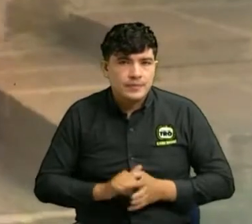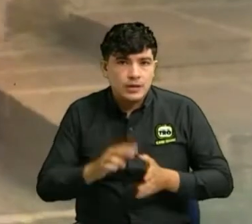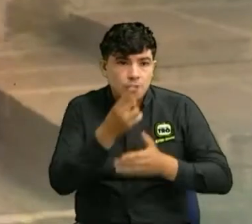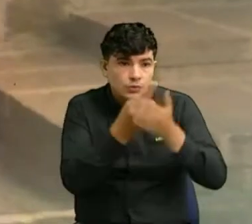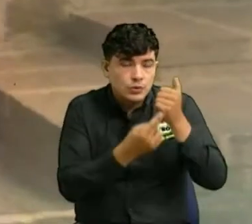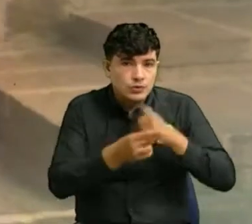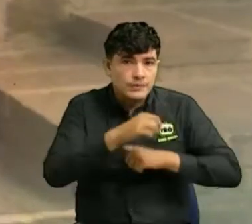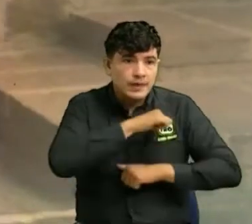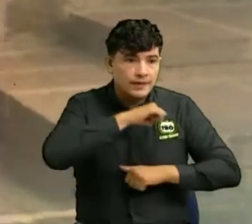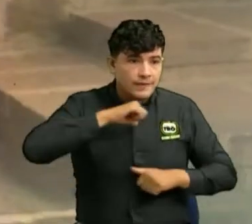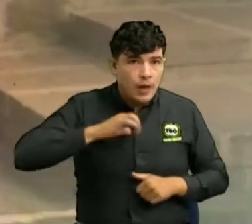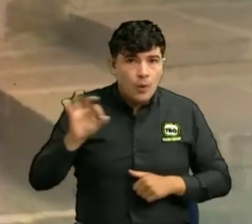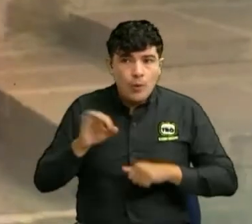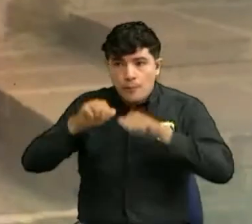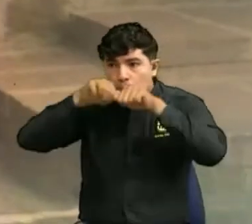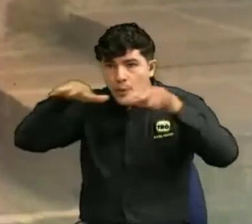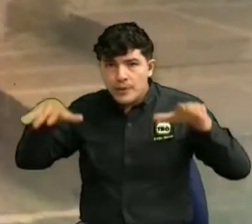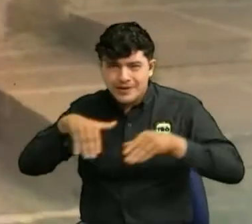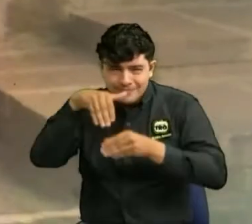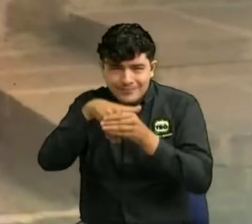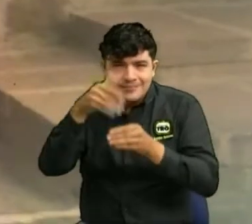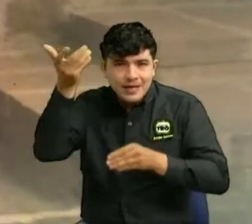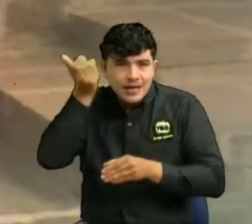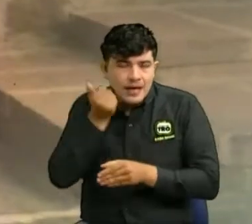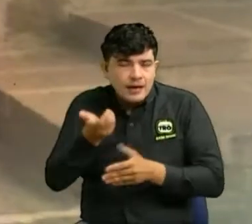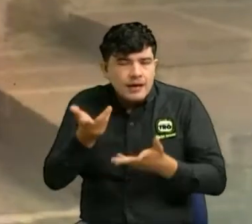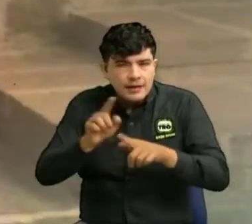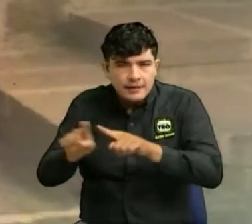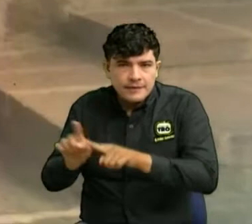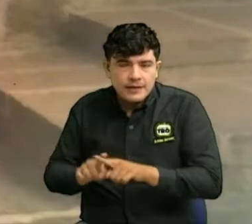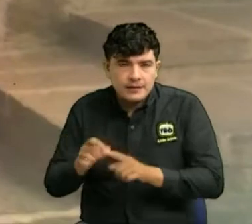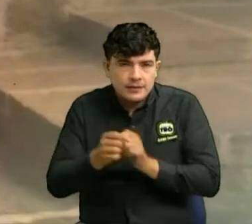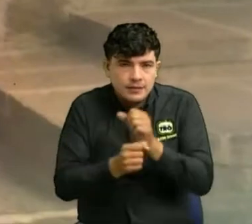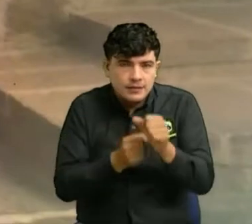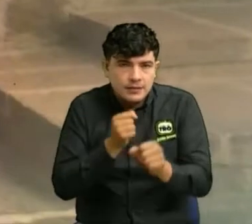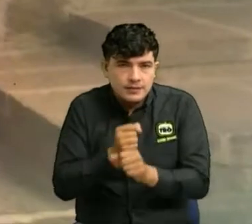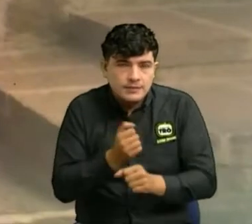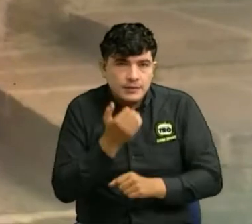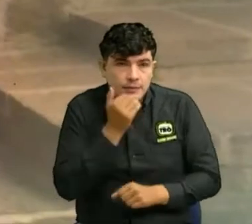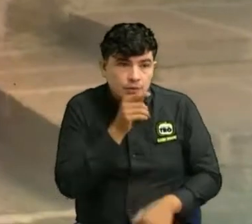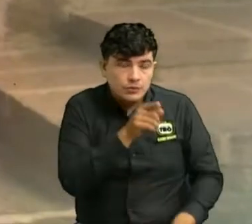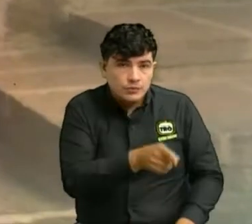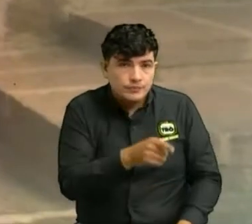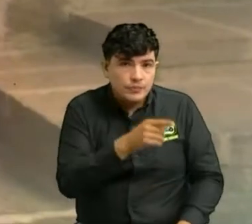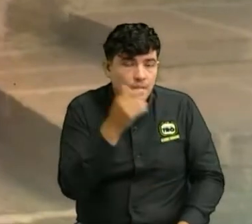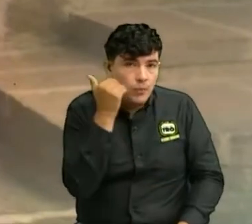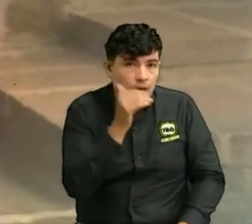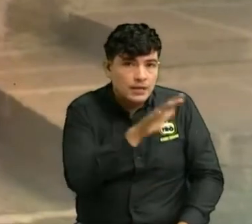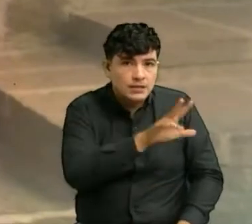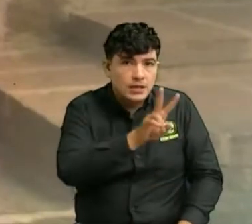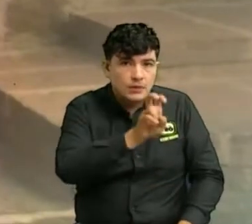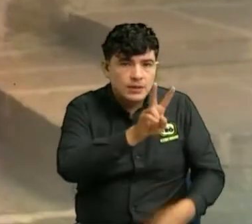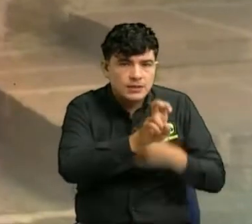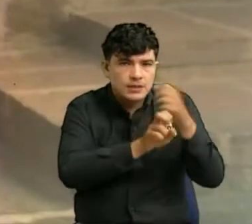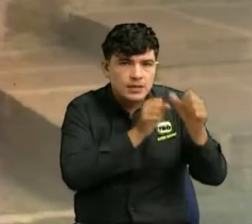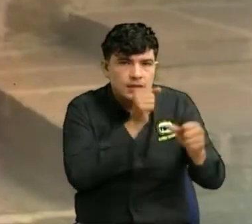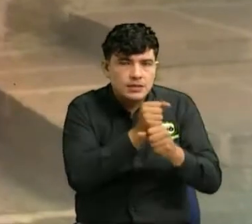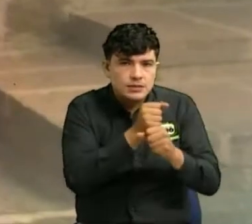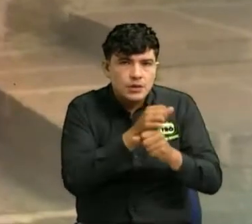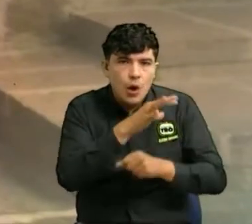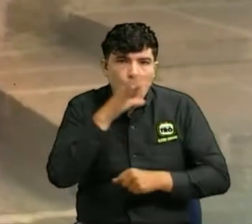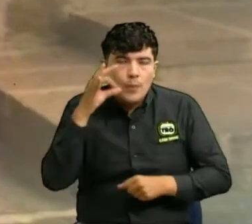tenemos, como decía la nota que estábamos oyendo, la edad de las mujeres 57 años, los